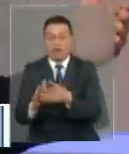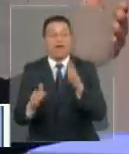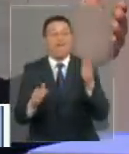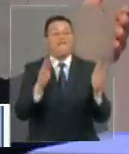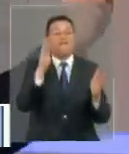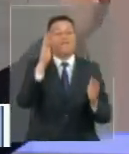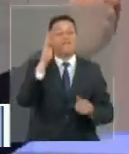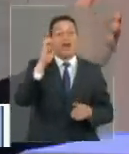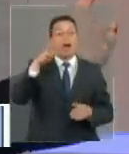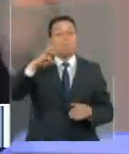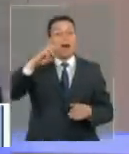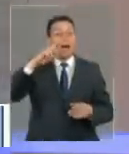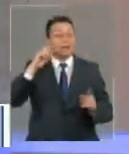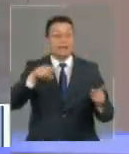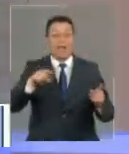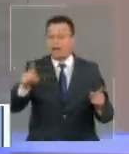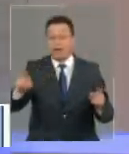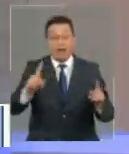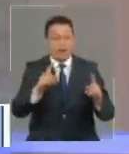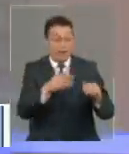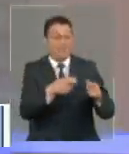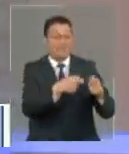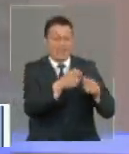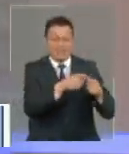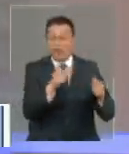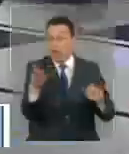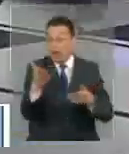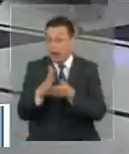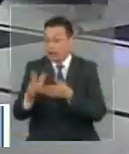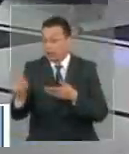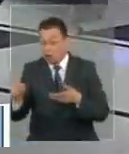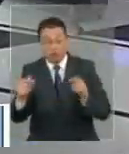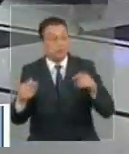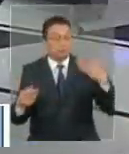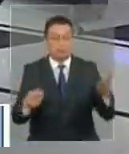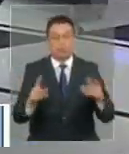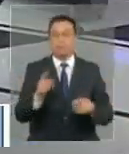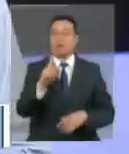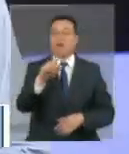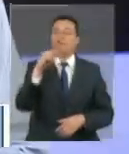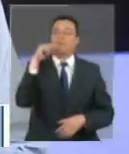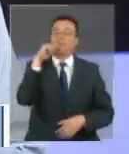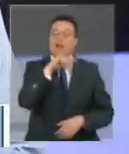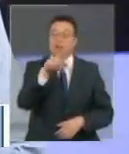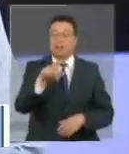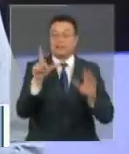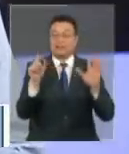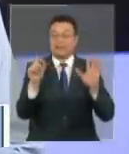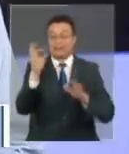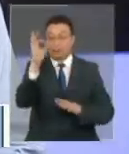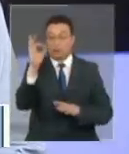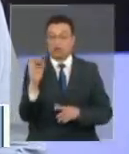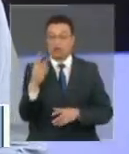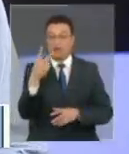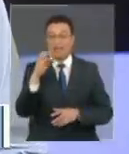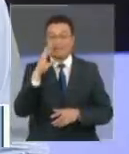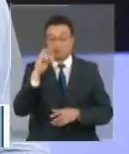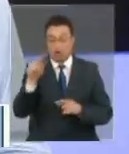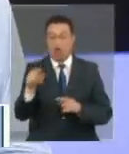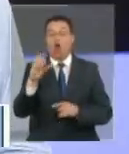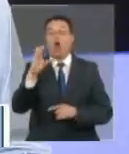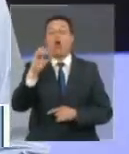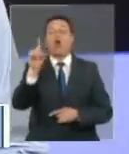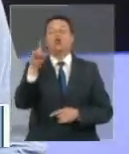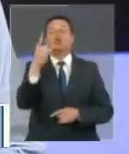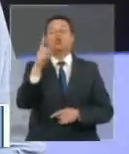se vende lo que no se entrega gratuito en el consultorio. Eso es falso. El 70% de los vecinos se atienden en los consultorios de Recoleta. Si